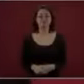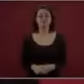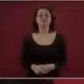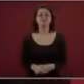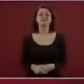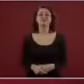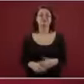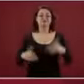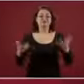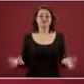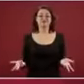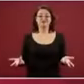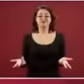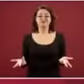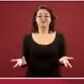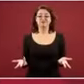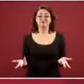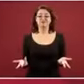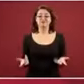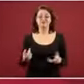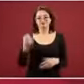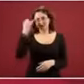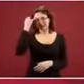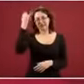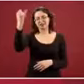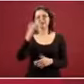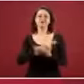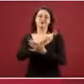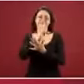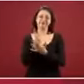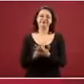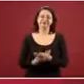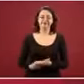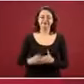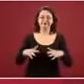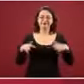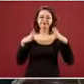Por eso este programa. Y también